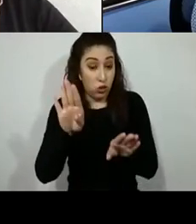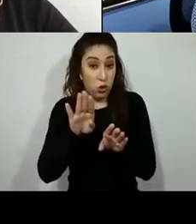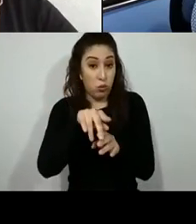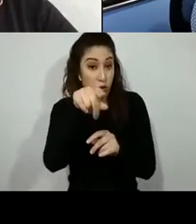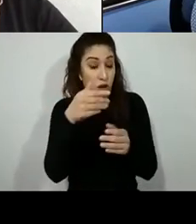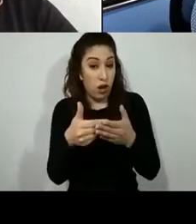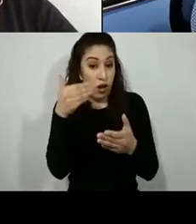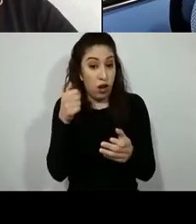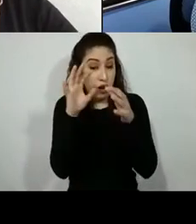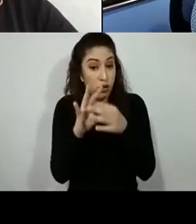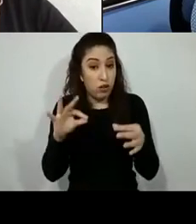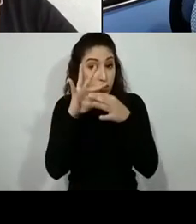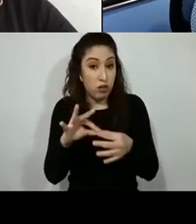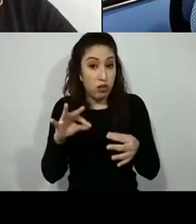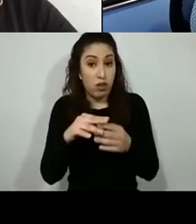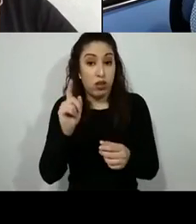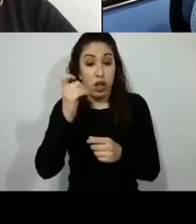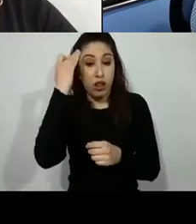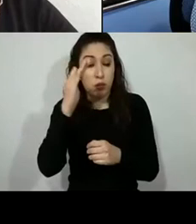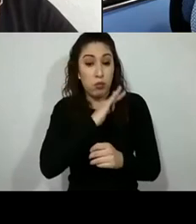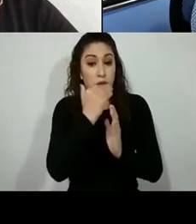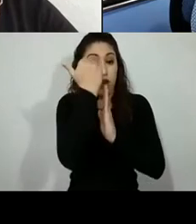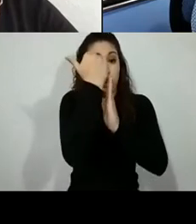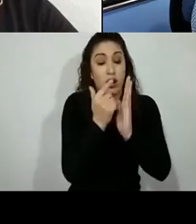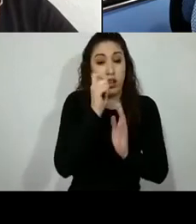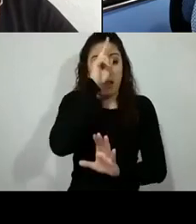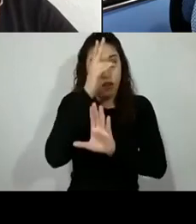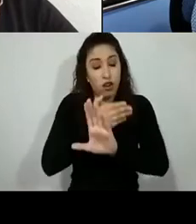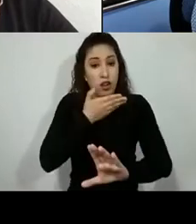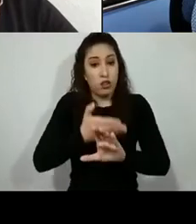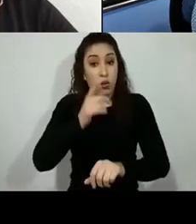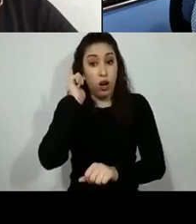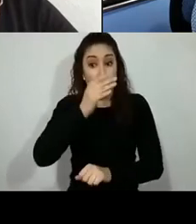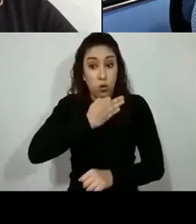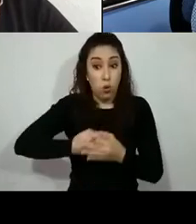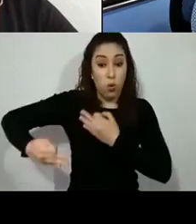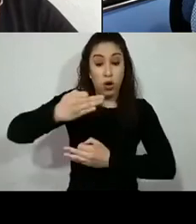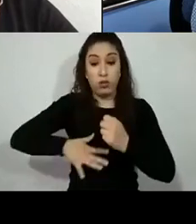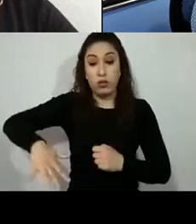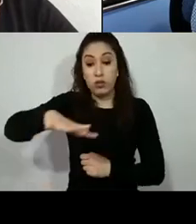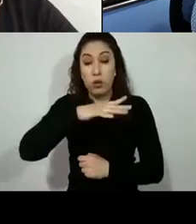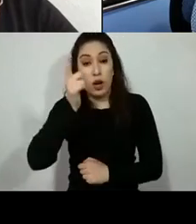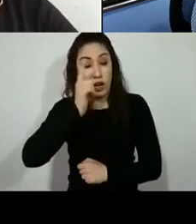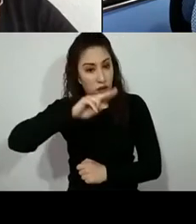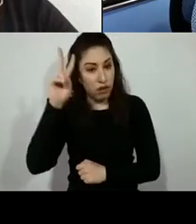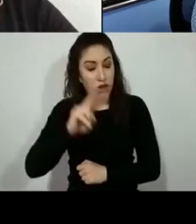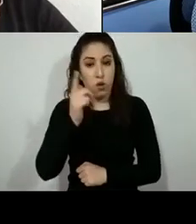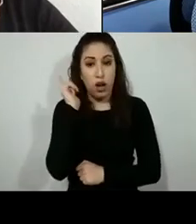posicionamientos, mejorar la situación de todas las colonias de Iztapalapa, ojalá en verdad que así sea.